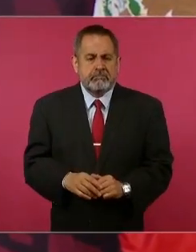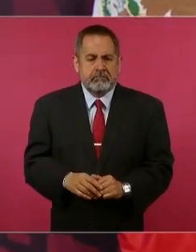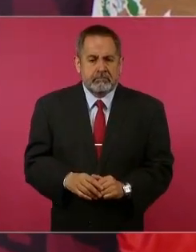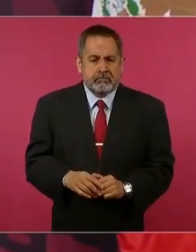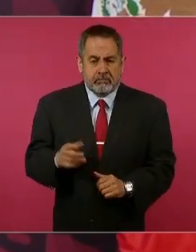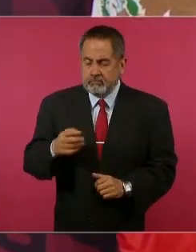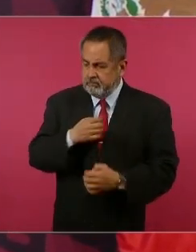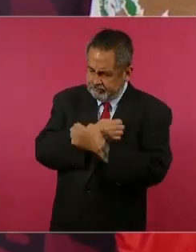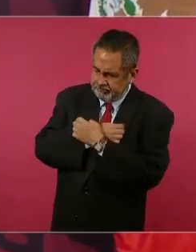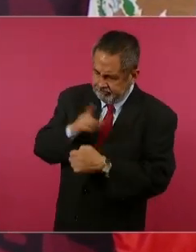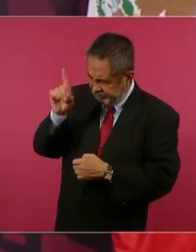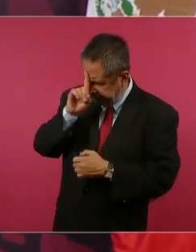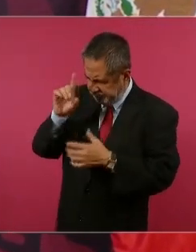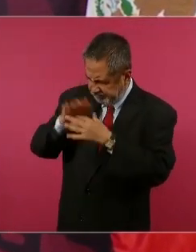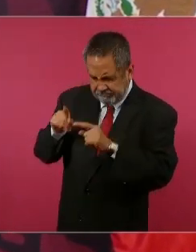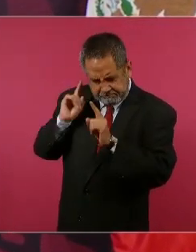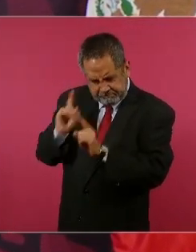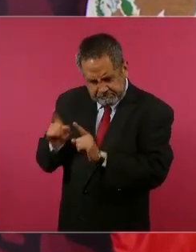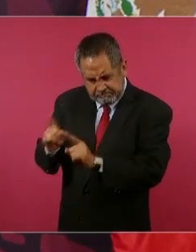porque así fueron educados,